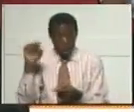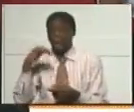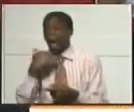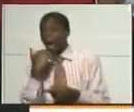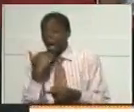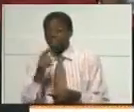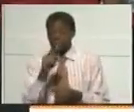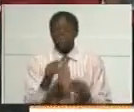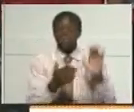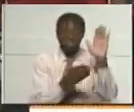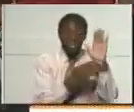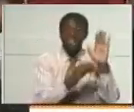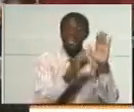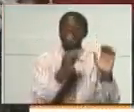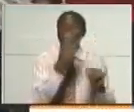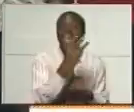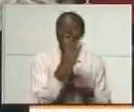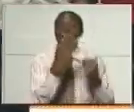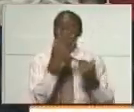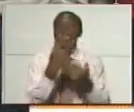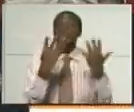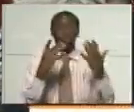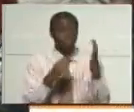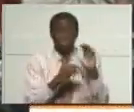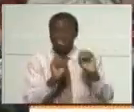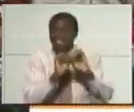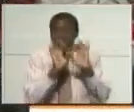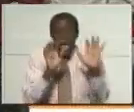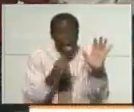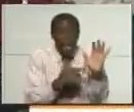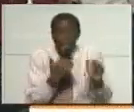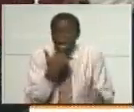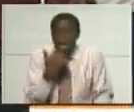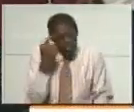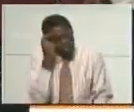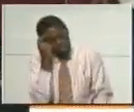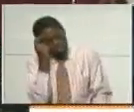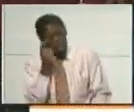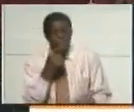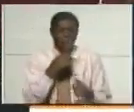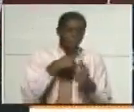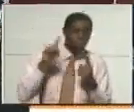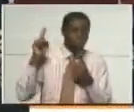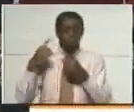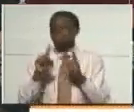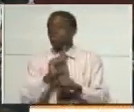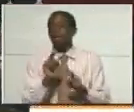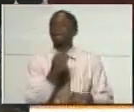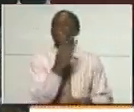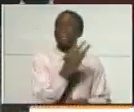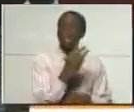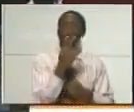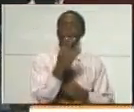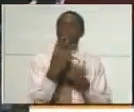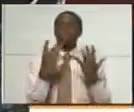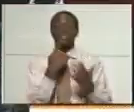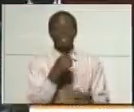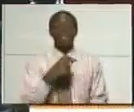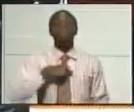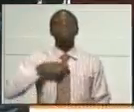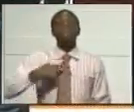el 348 es expreso, es taxativo, no tiene lugar a interpretación. El 348 dice: Presidente de la